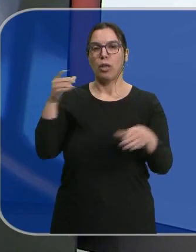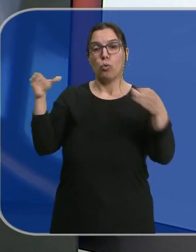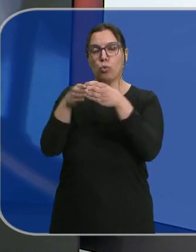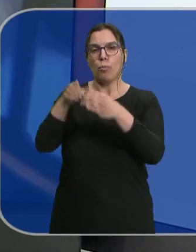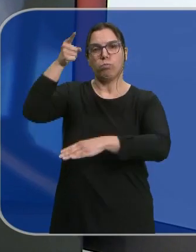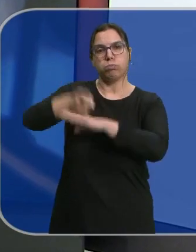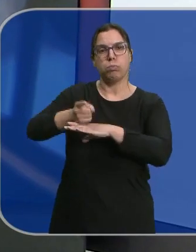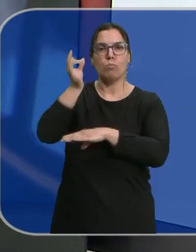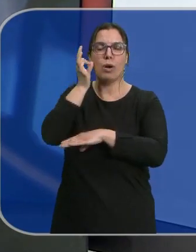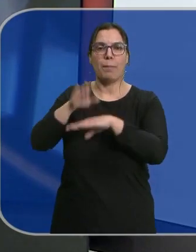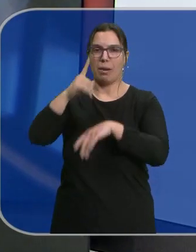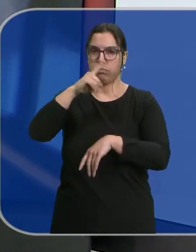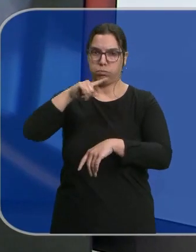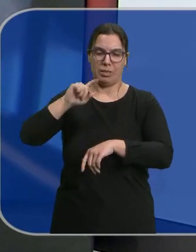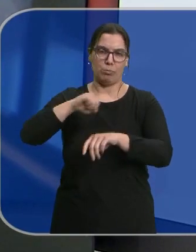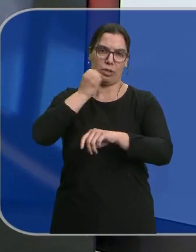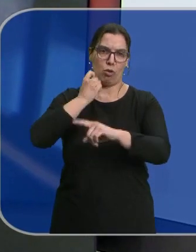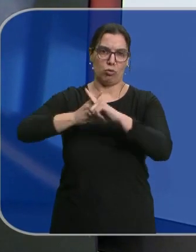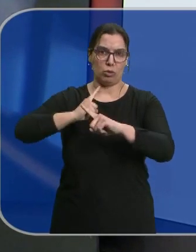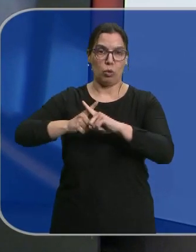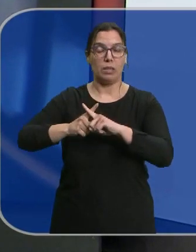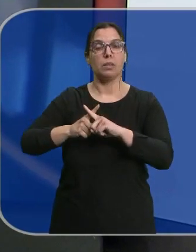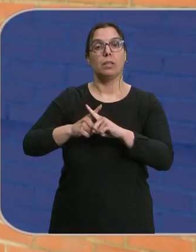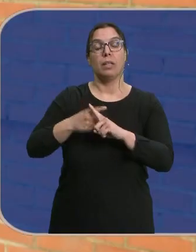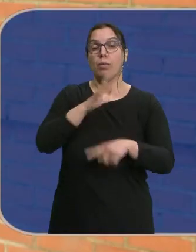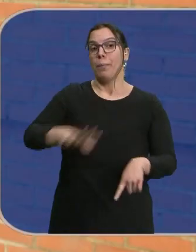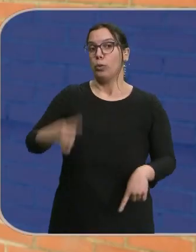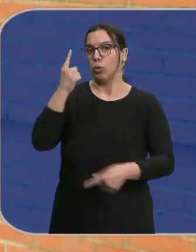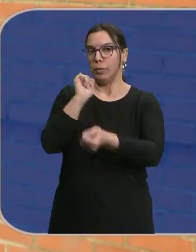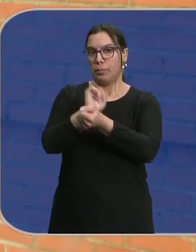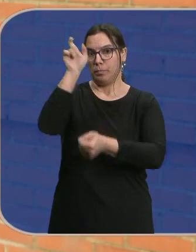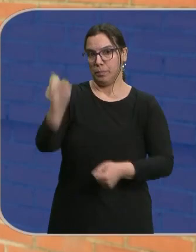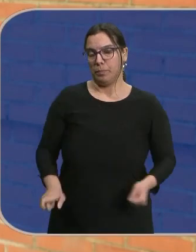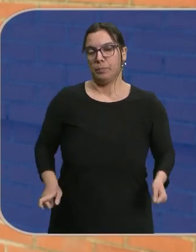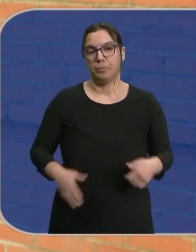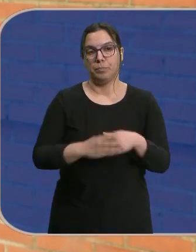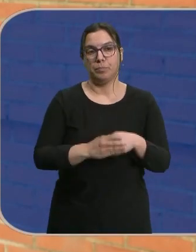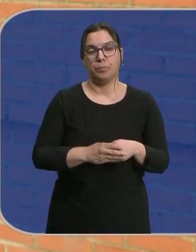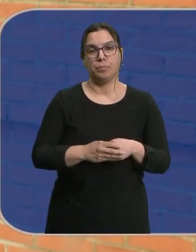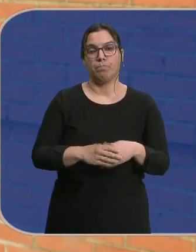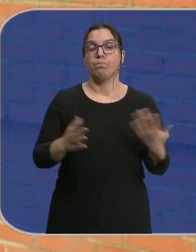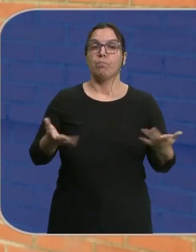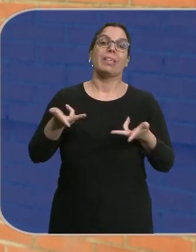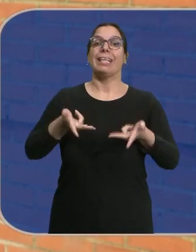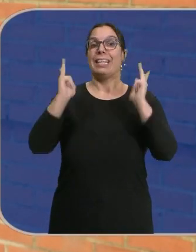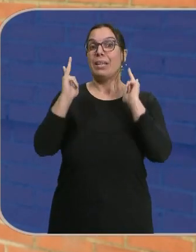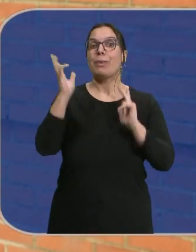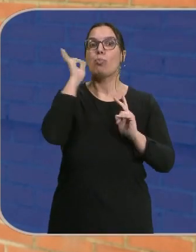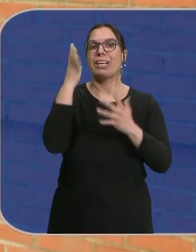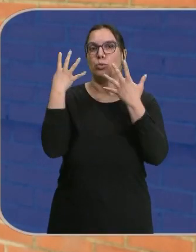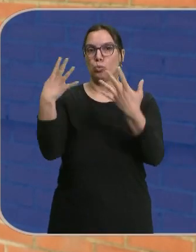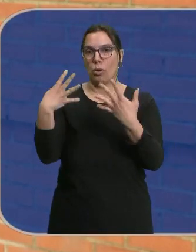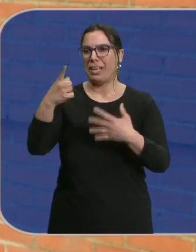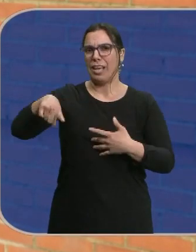sexual. De momento hay un detenido, Paco Gómez. Sí, la operación ha permitido liberar a 9